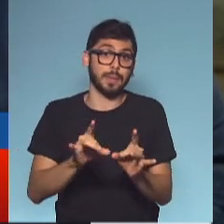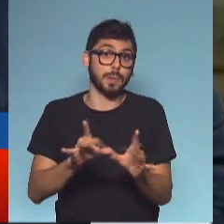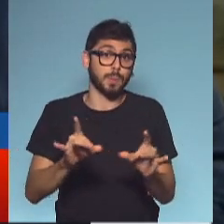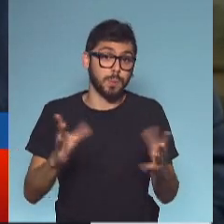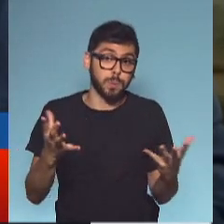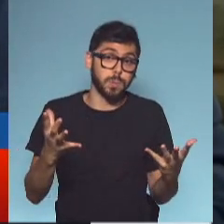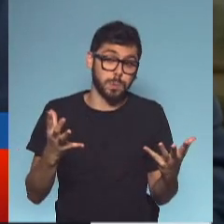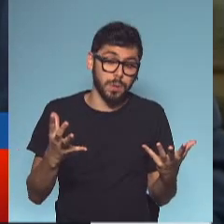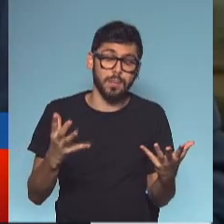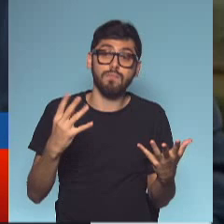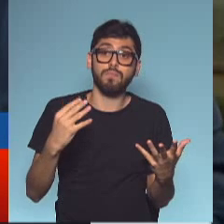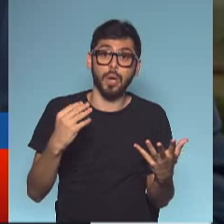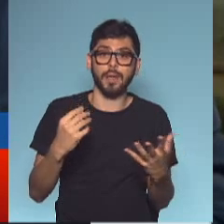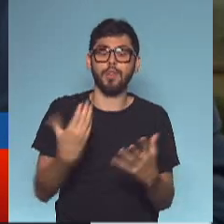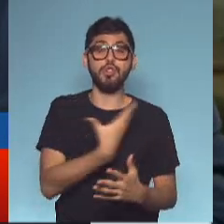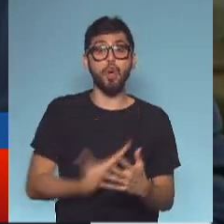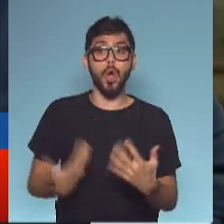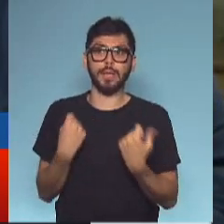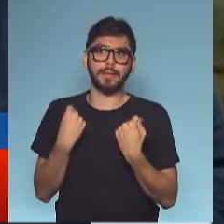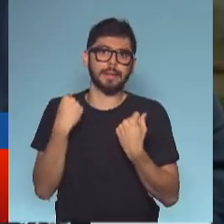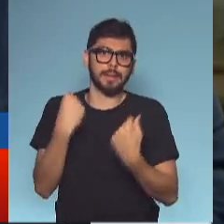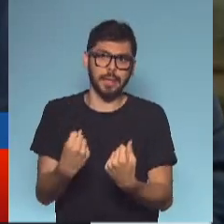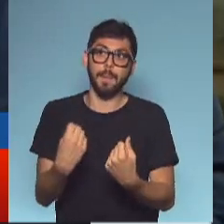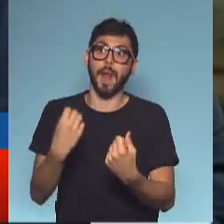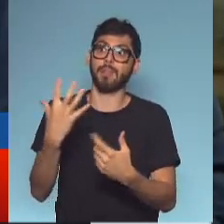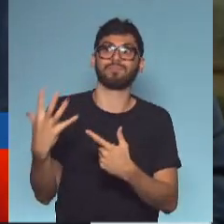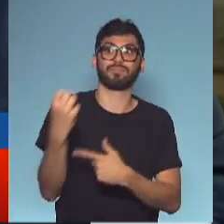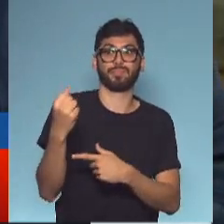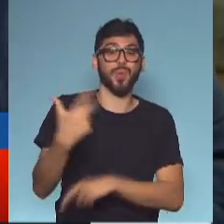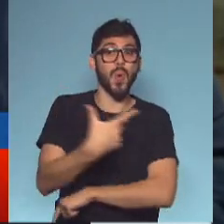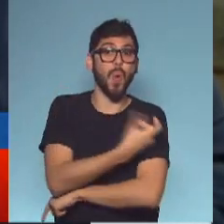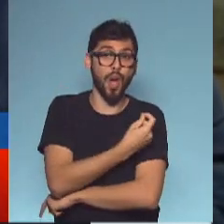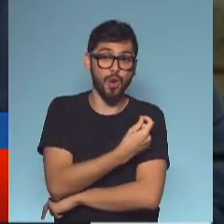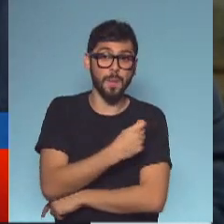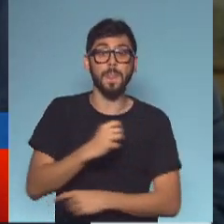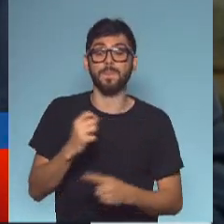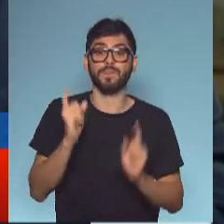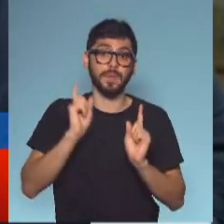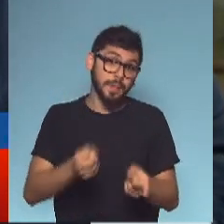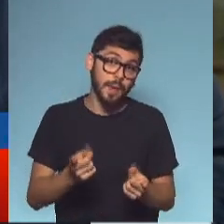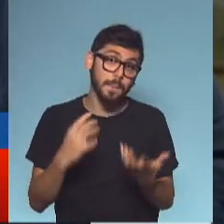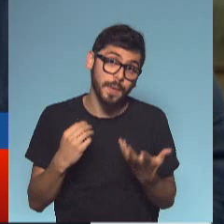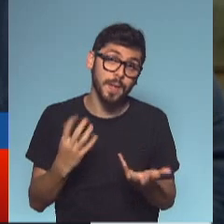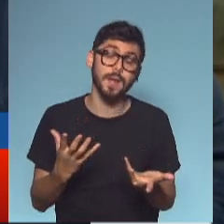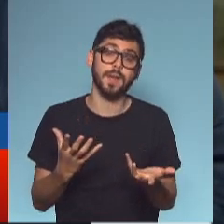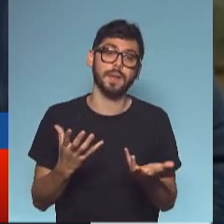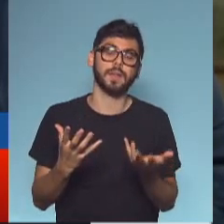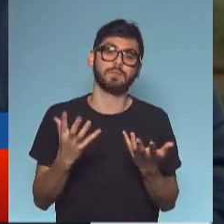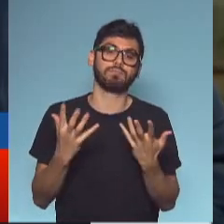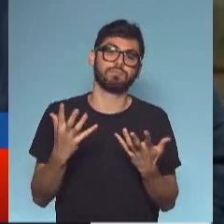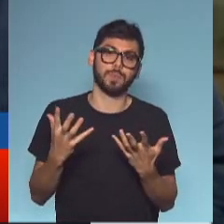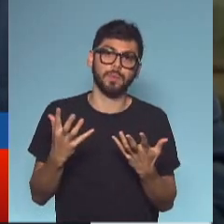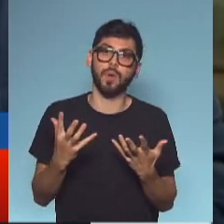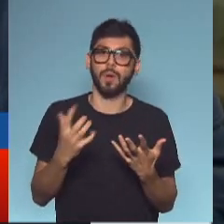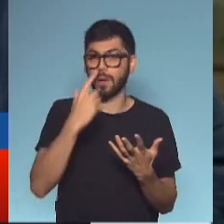a partir del gran esfuerzo que hizo el gobierno nacional para conseguir vacunas y que obviamente se le va a